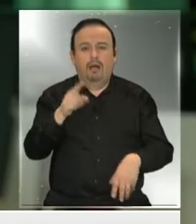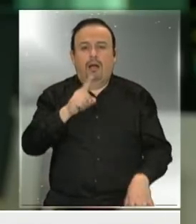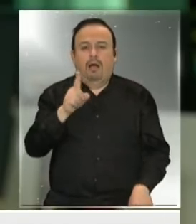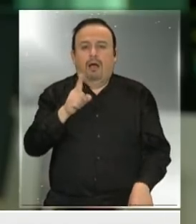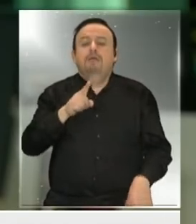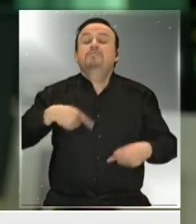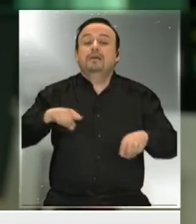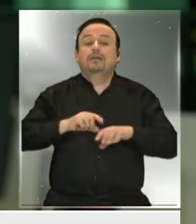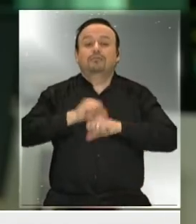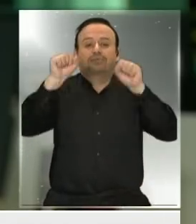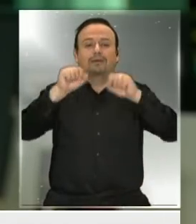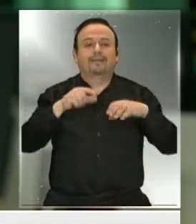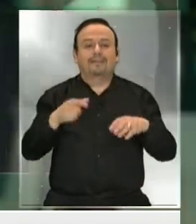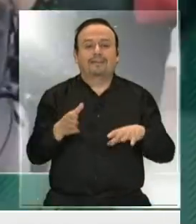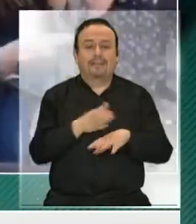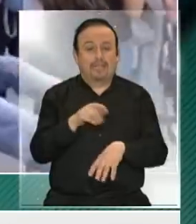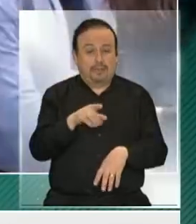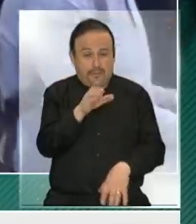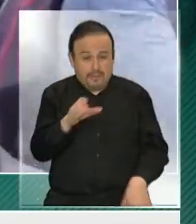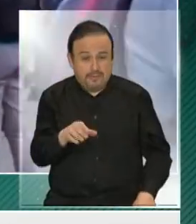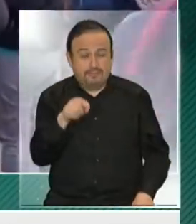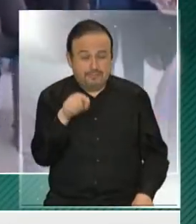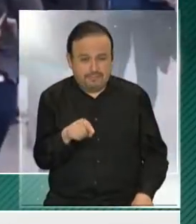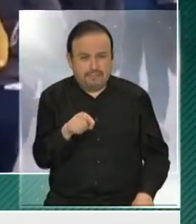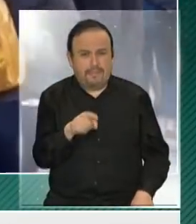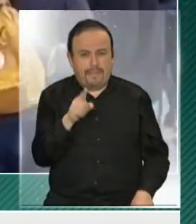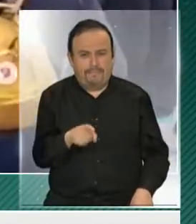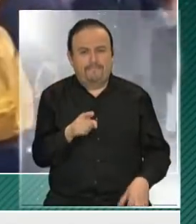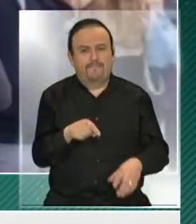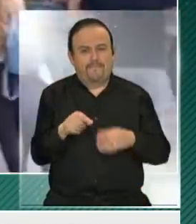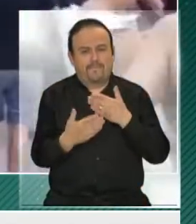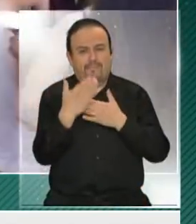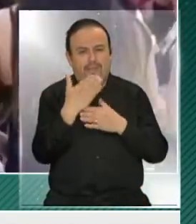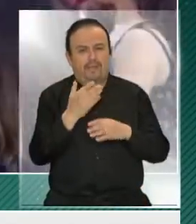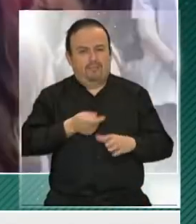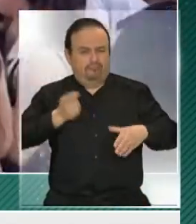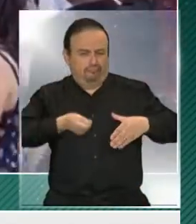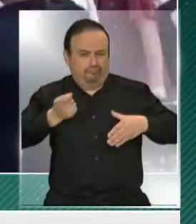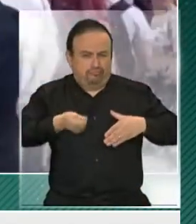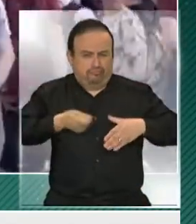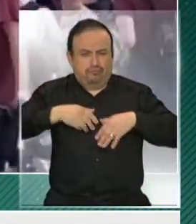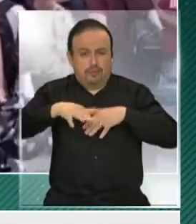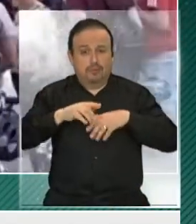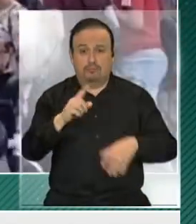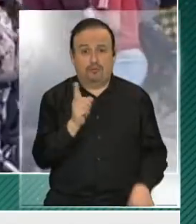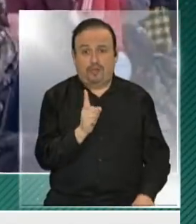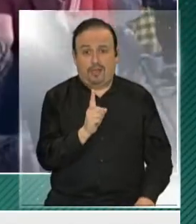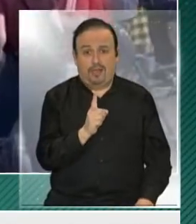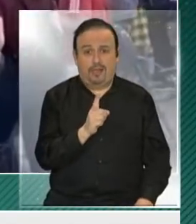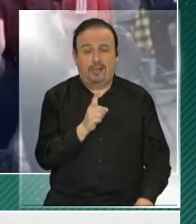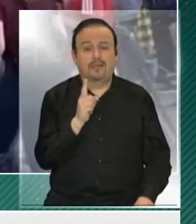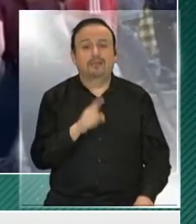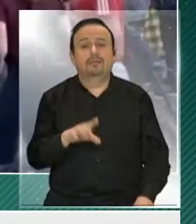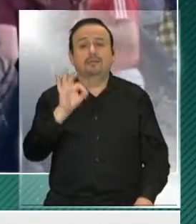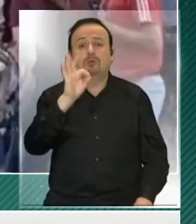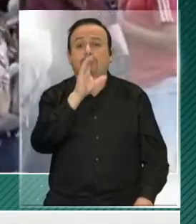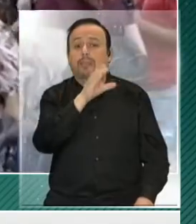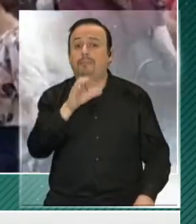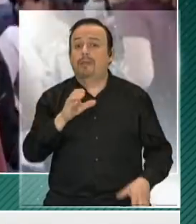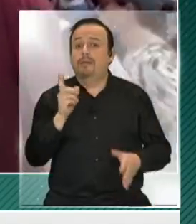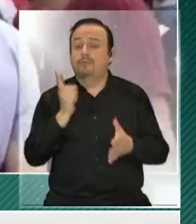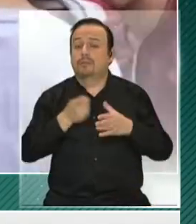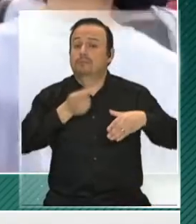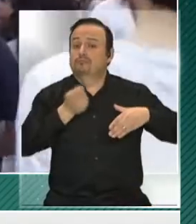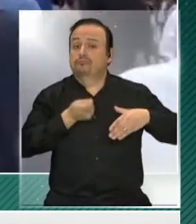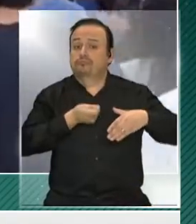estallido social está allí o social sería que esas personas de ahí estuvieran hoy día en la mañana con sus cacerolas en las manos y no lo están habían 50.000 personas con